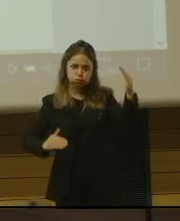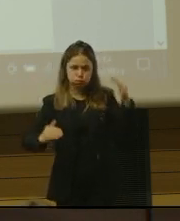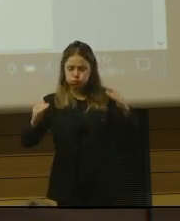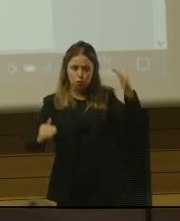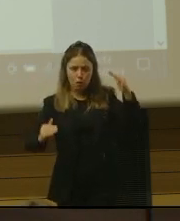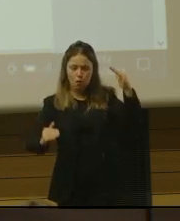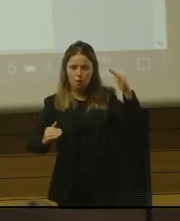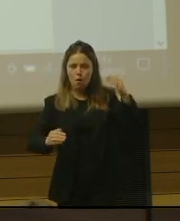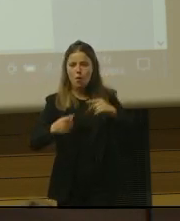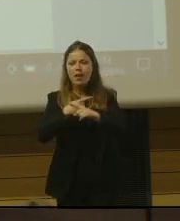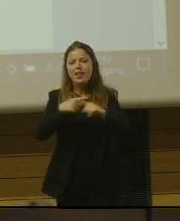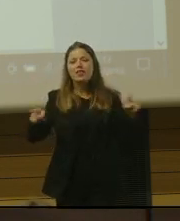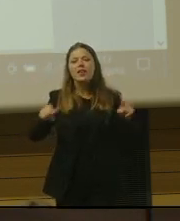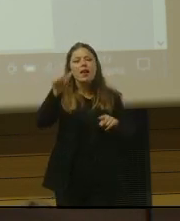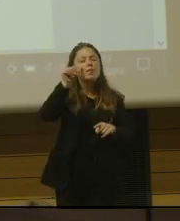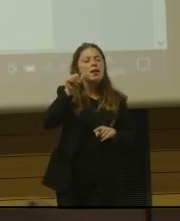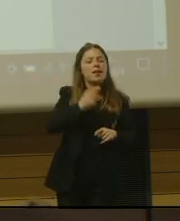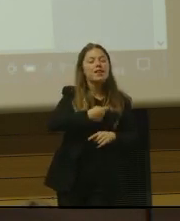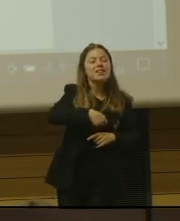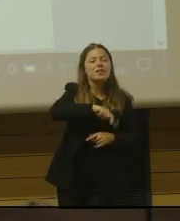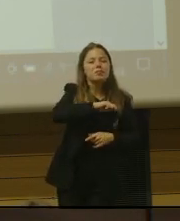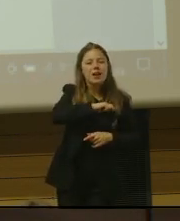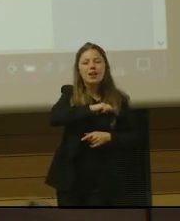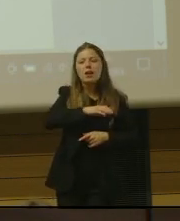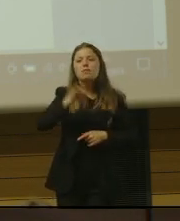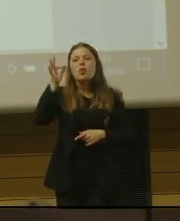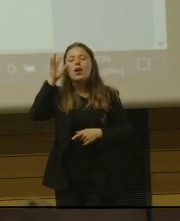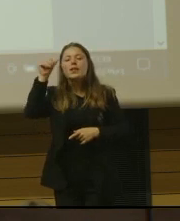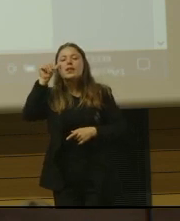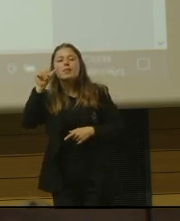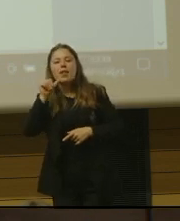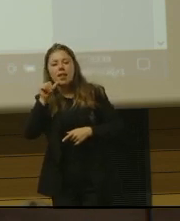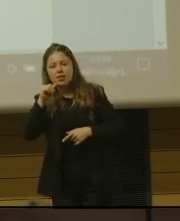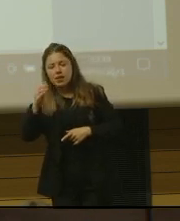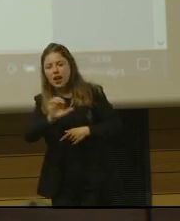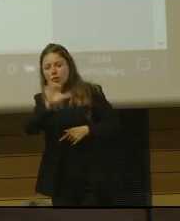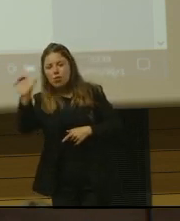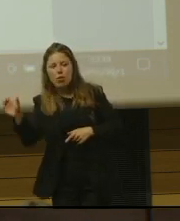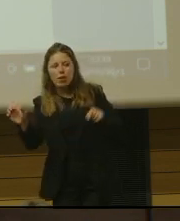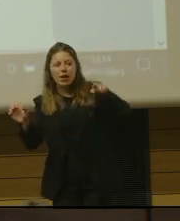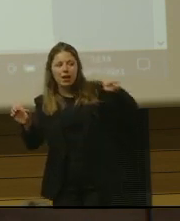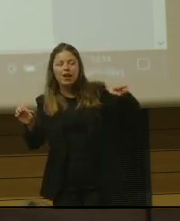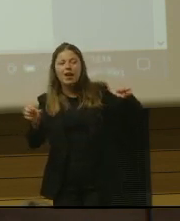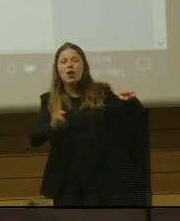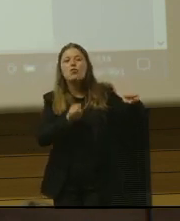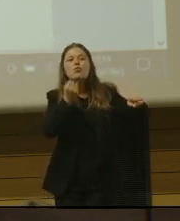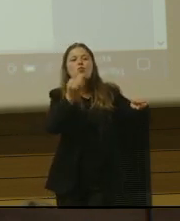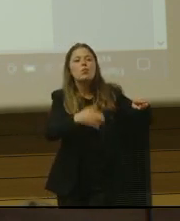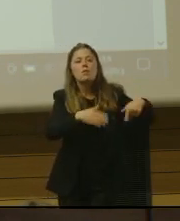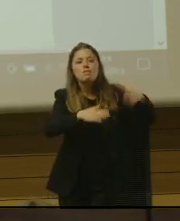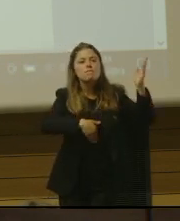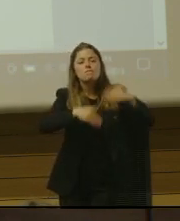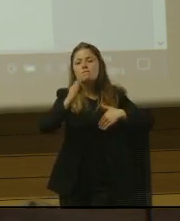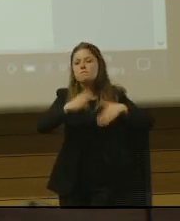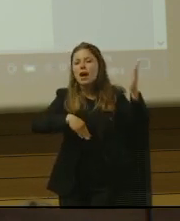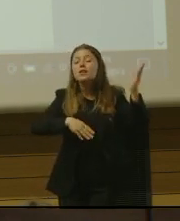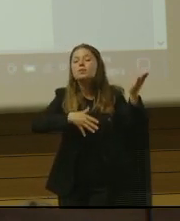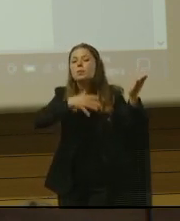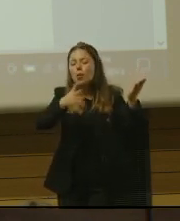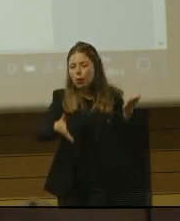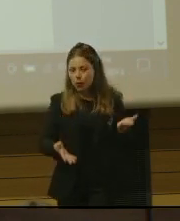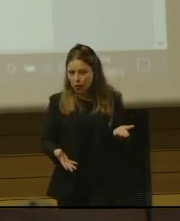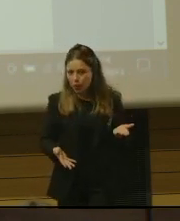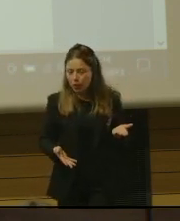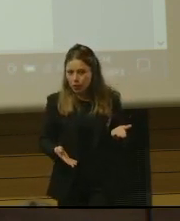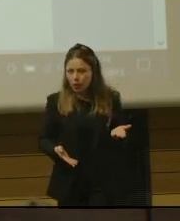¿Qué diferencia hay entre las mujeres embarazadas en España que pueda hacer que el número sea tan elevado, en referencia